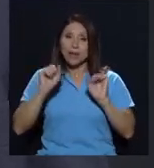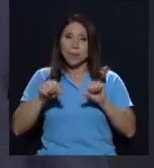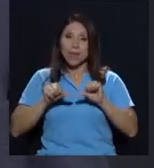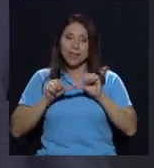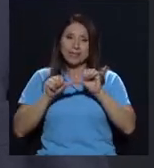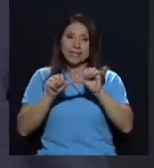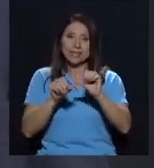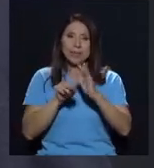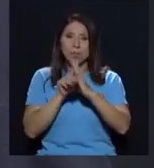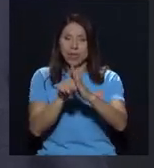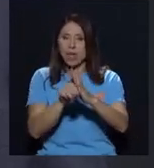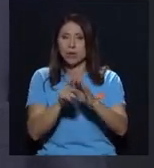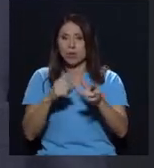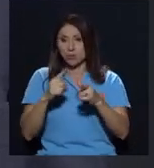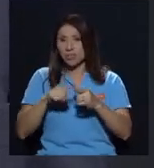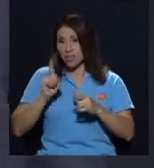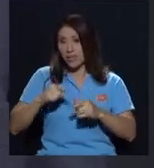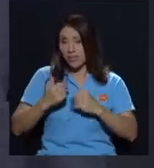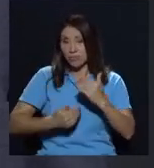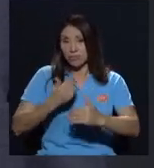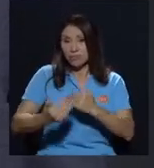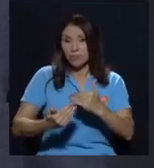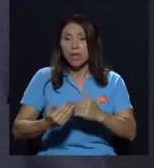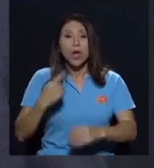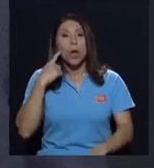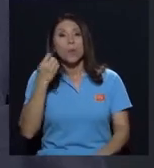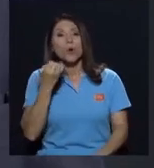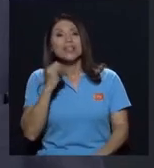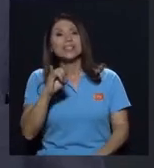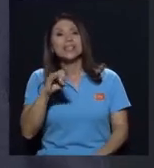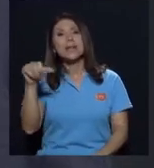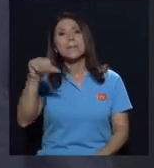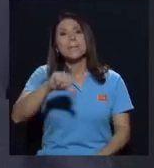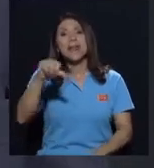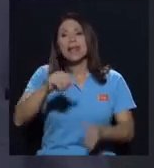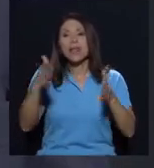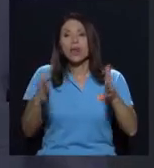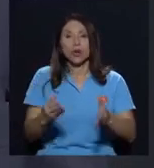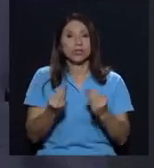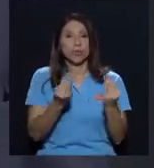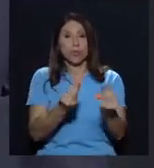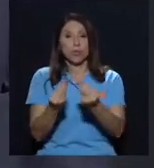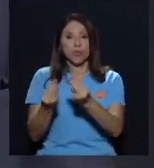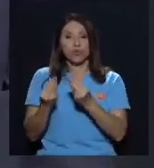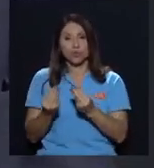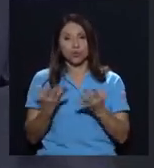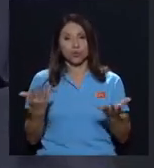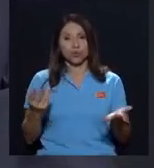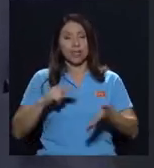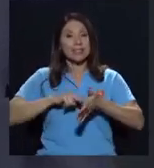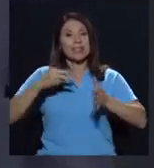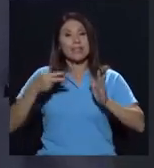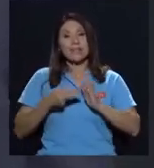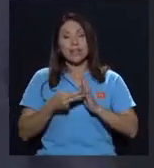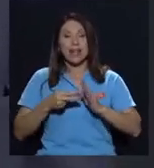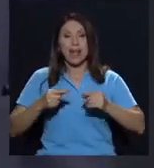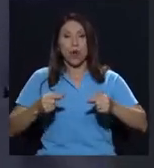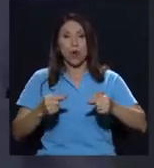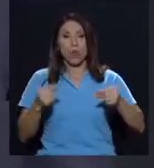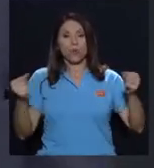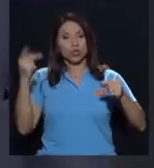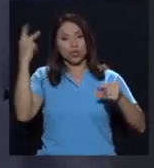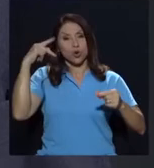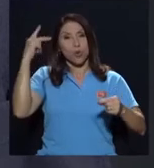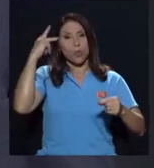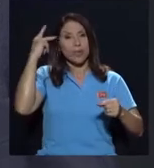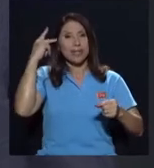porque si los perdedores son muchos por así decir bueno eso lo que quiere decir que la oposición política a que el modelo